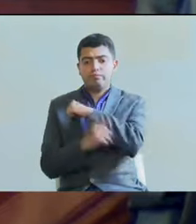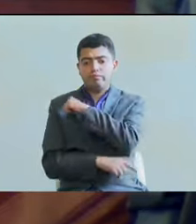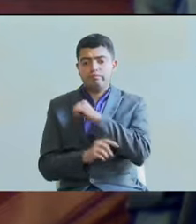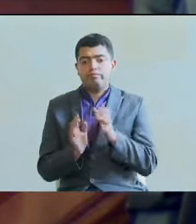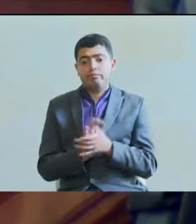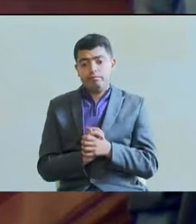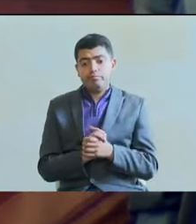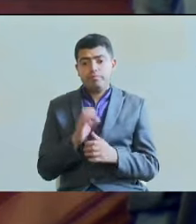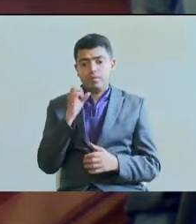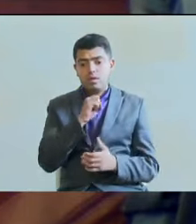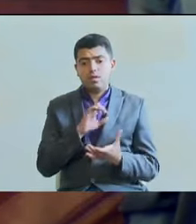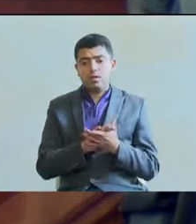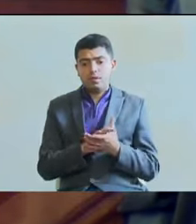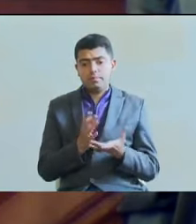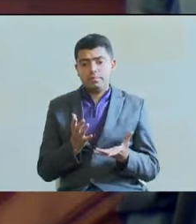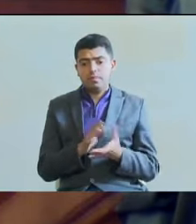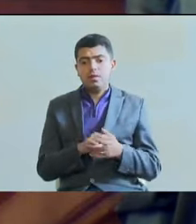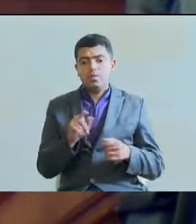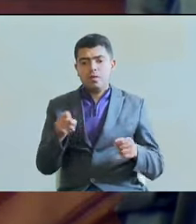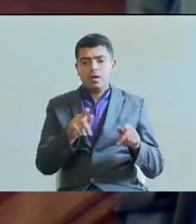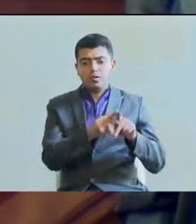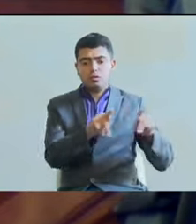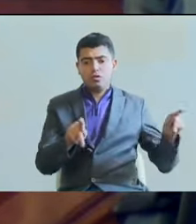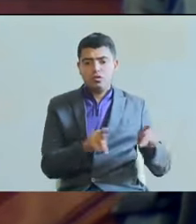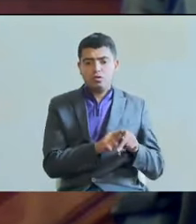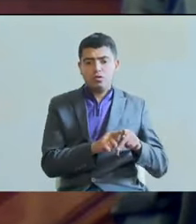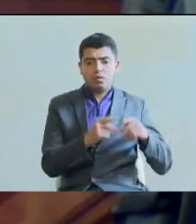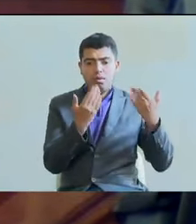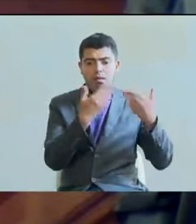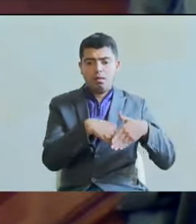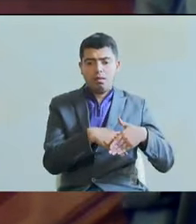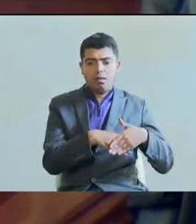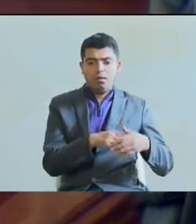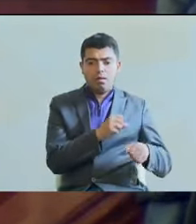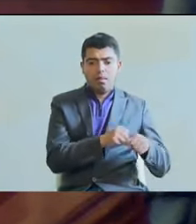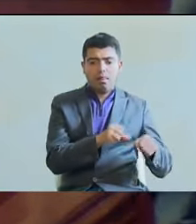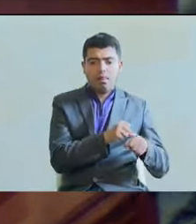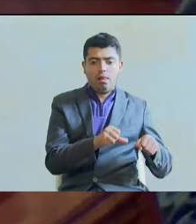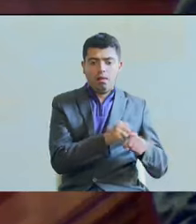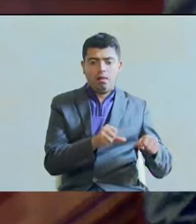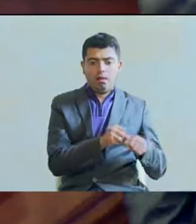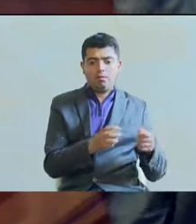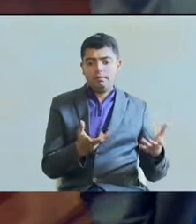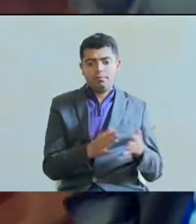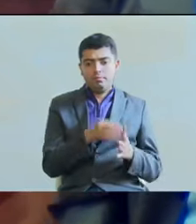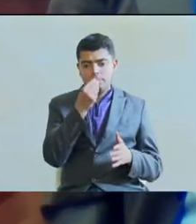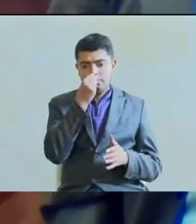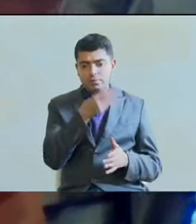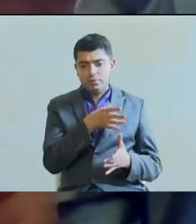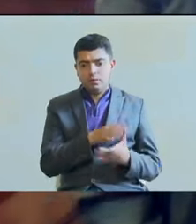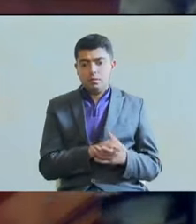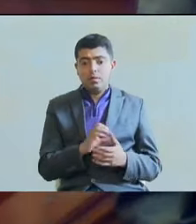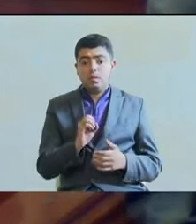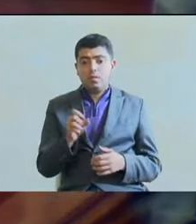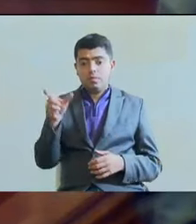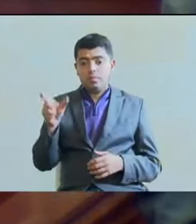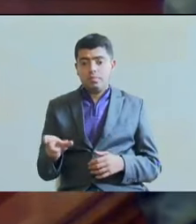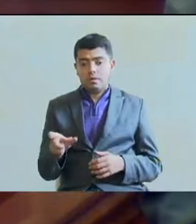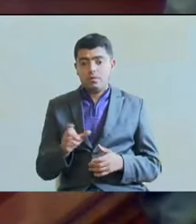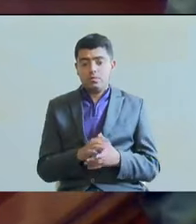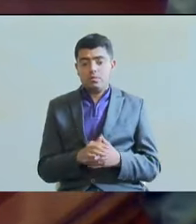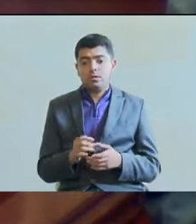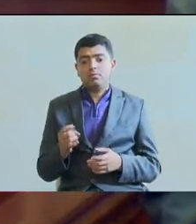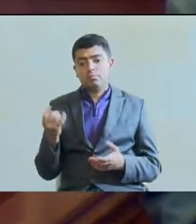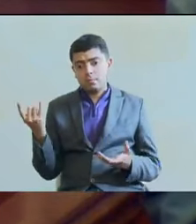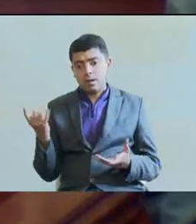garaje y para garantizar que las personas que tienen algún daño puedan ser resarcidas